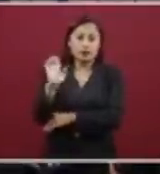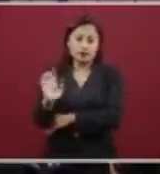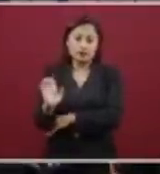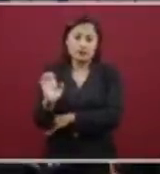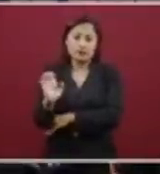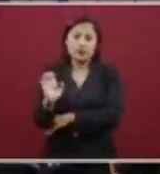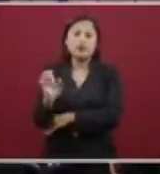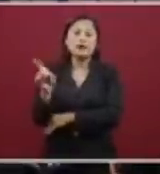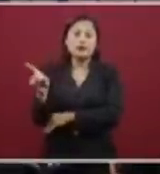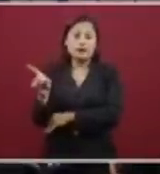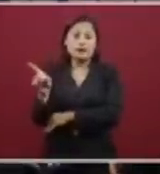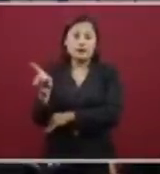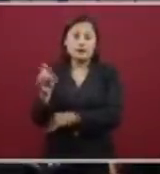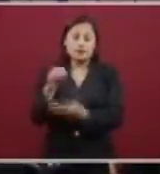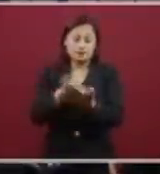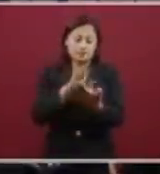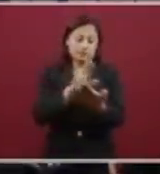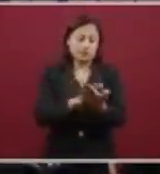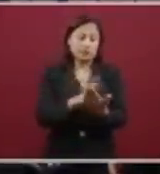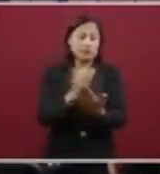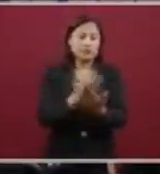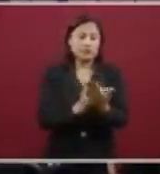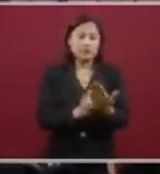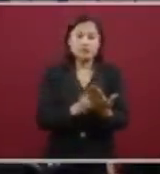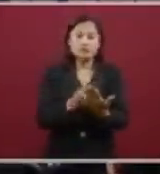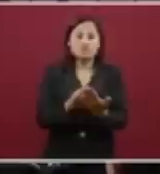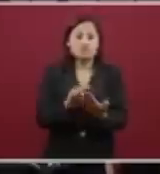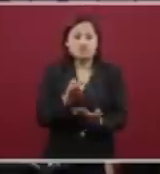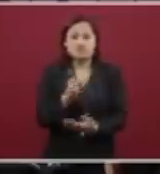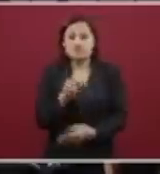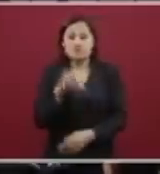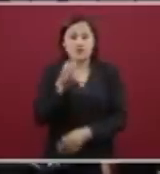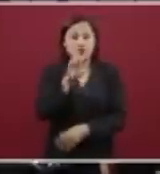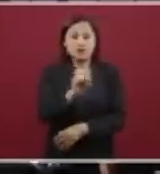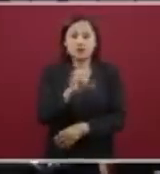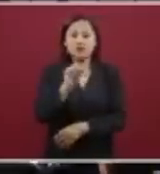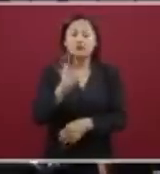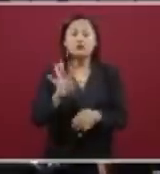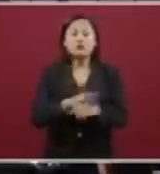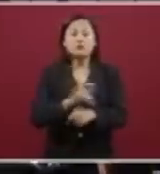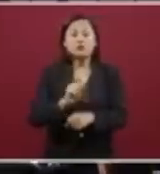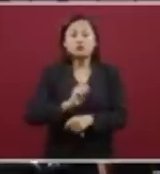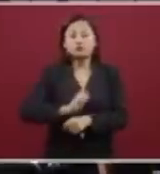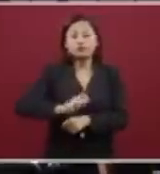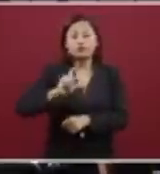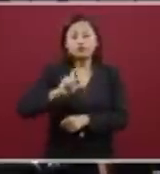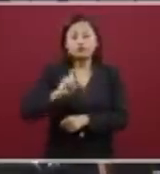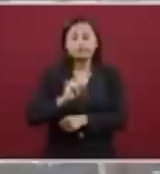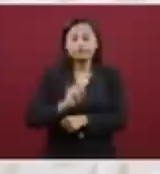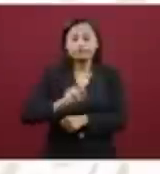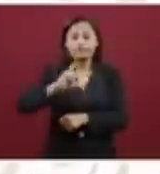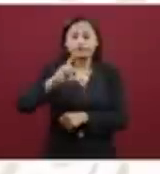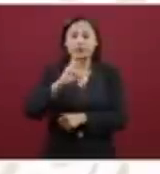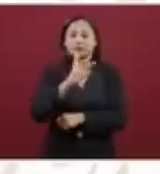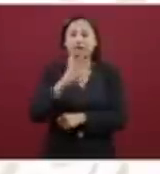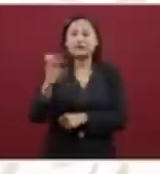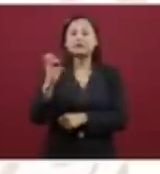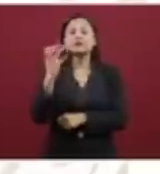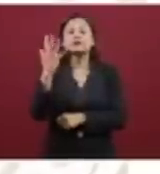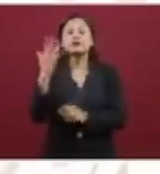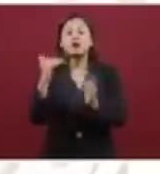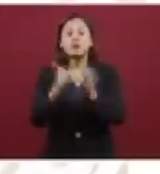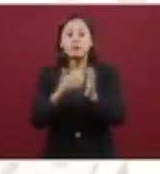todas formas insuficiente ya que el presupuesto se había elevado a 305 mil millones por lo que dejaban a la